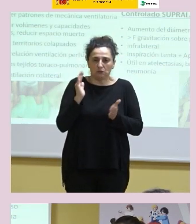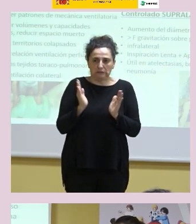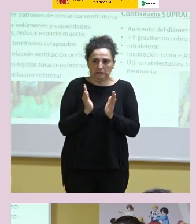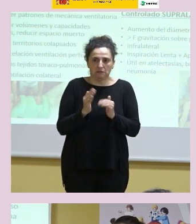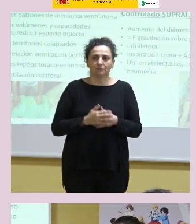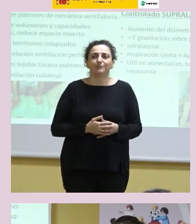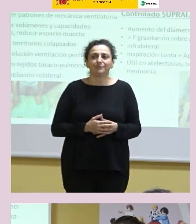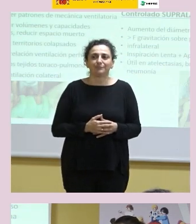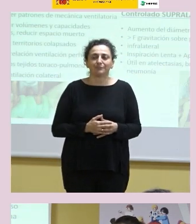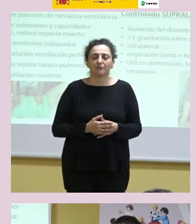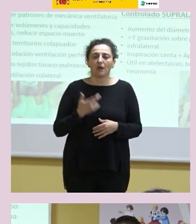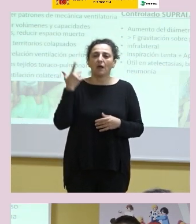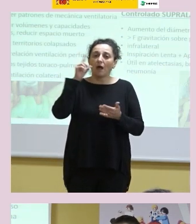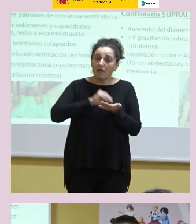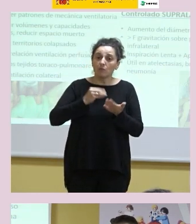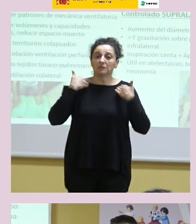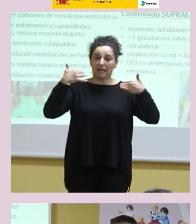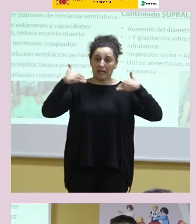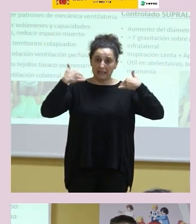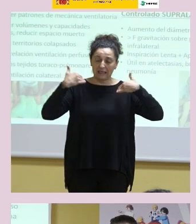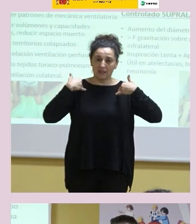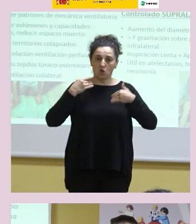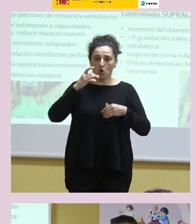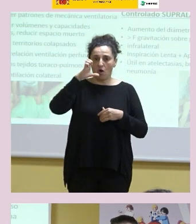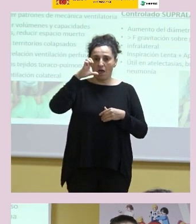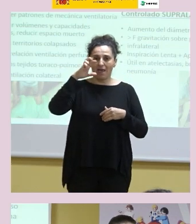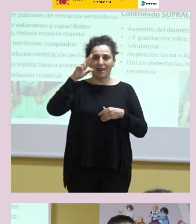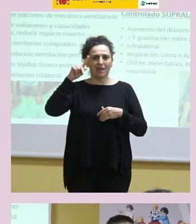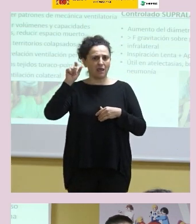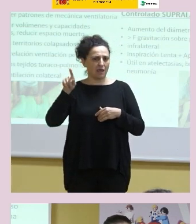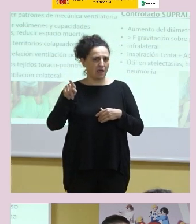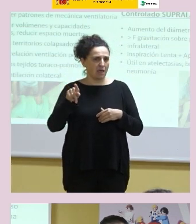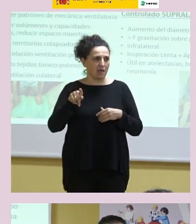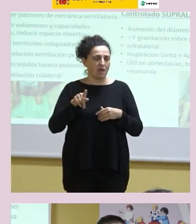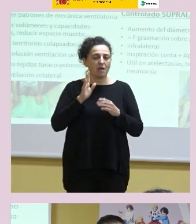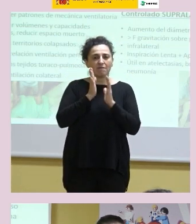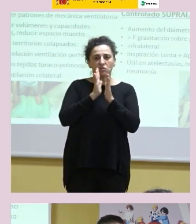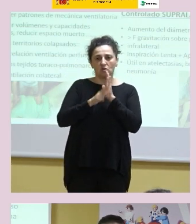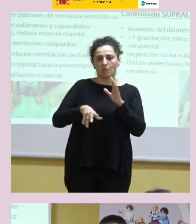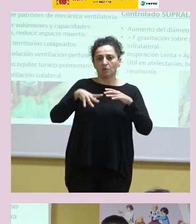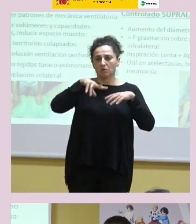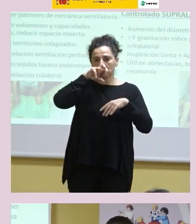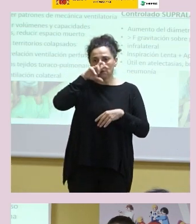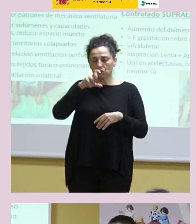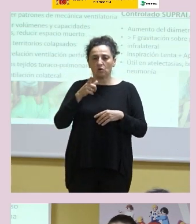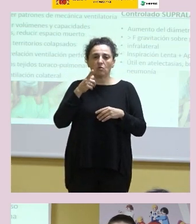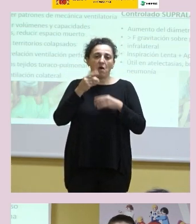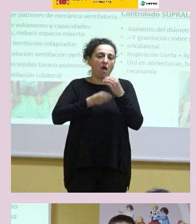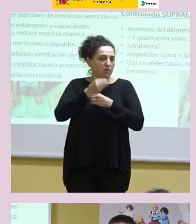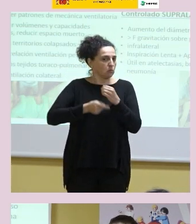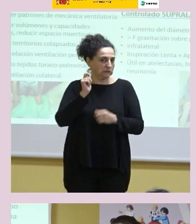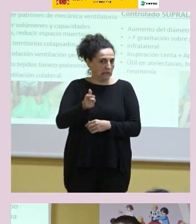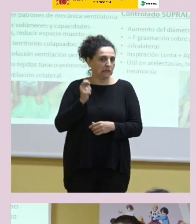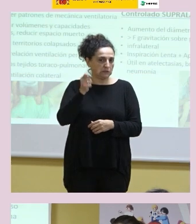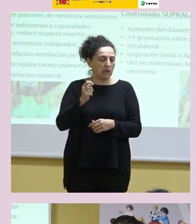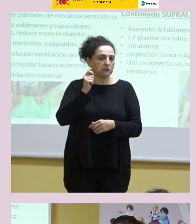Además, realizamos ejercicios de EDIC, que los fisioterapeutas respiratorios hacemos bastante a menudo. Las